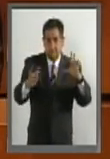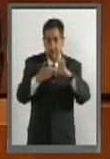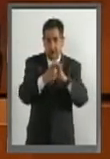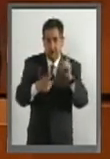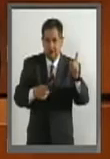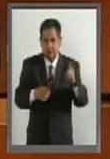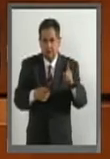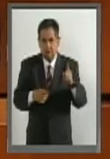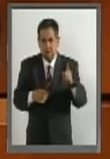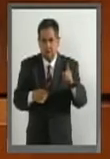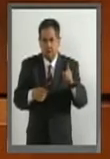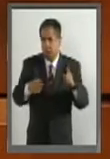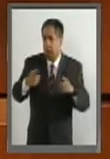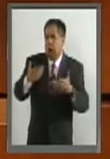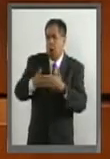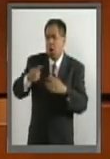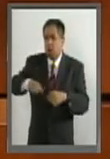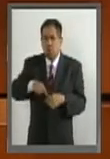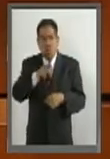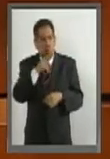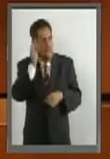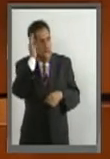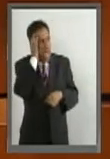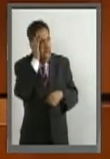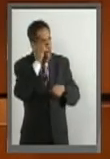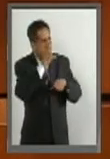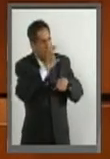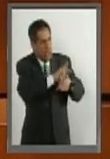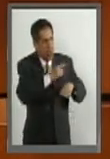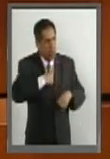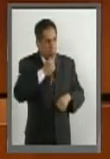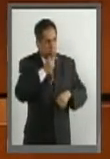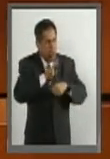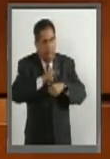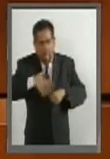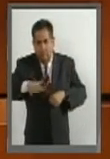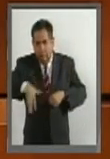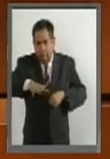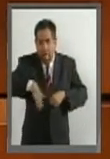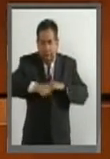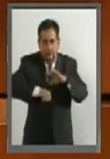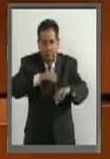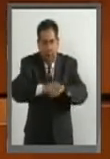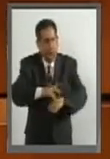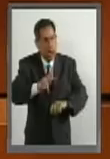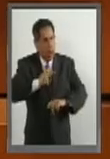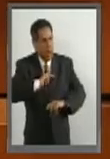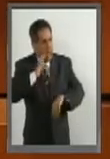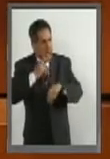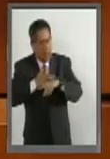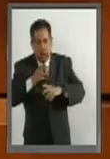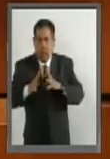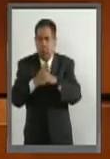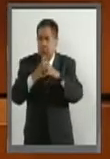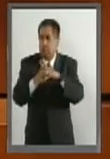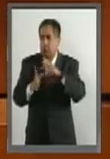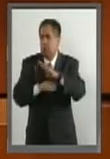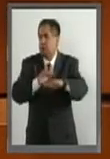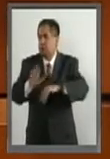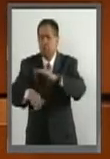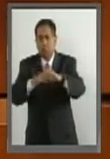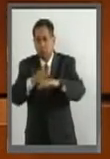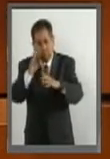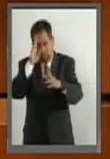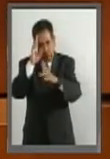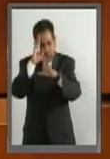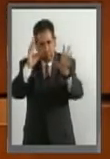su policía para trabajar en la persecución del narco, en esa brutal y trágica guerra del narco, ¿verdad? Y que